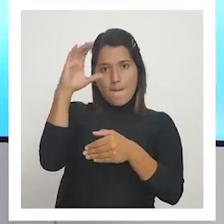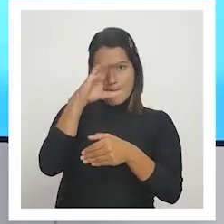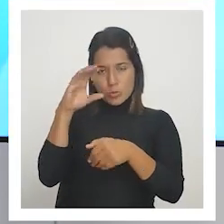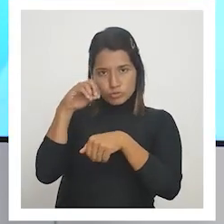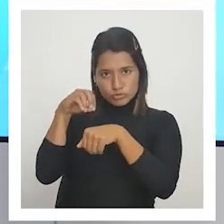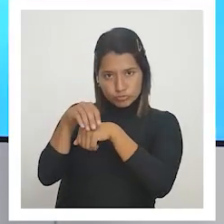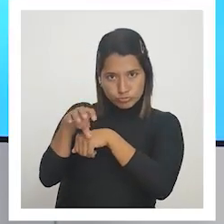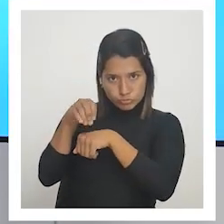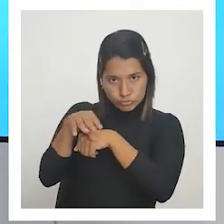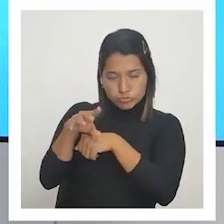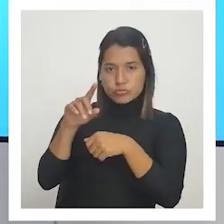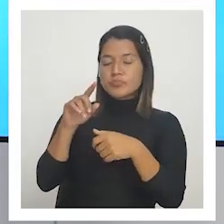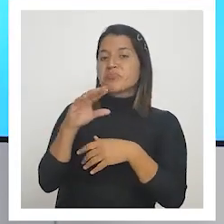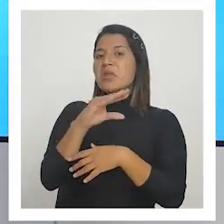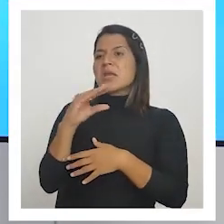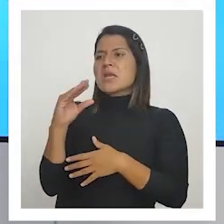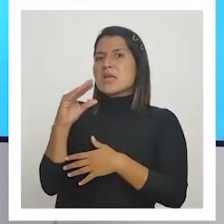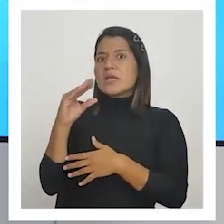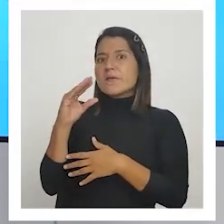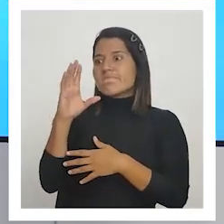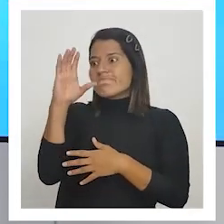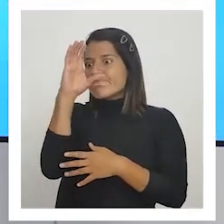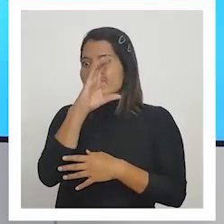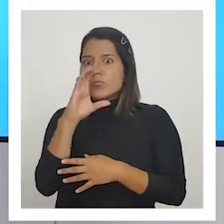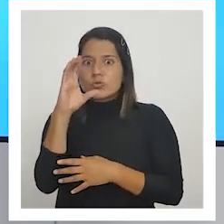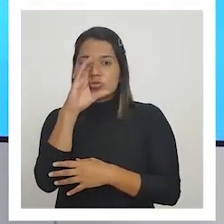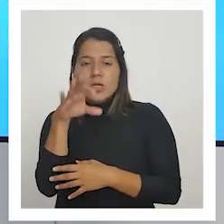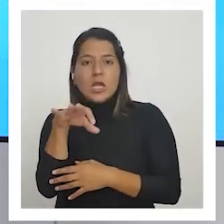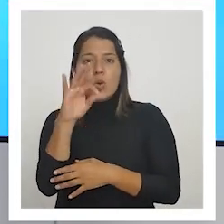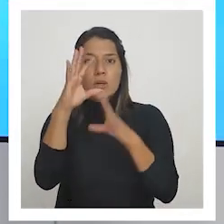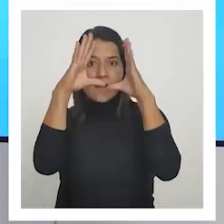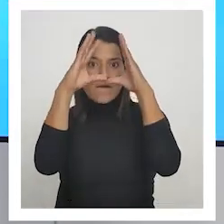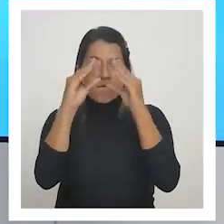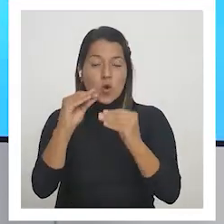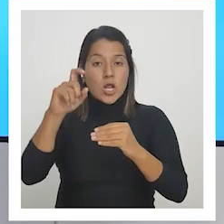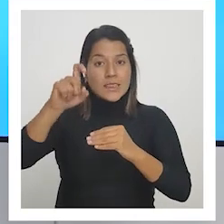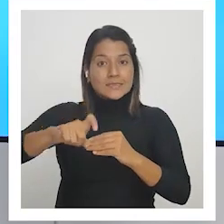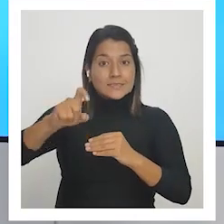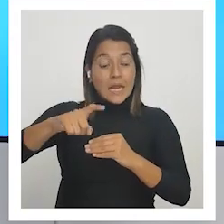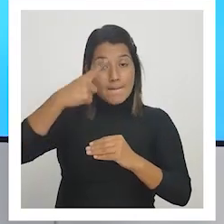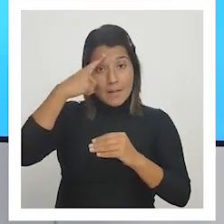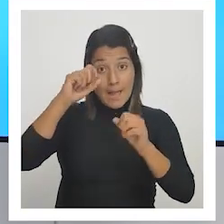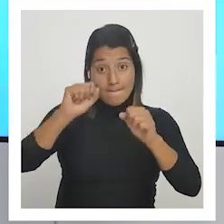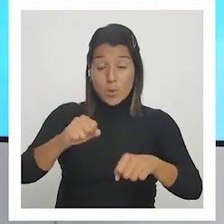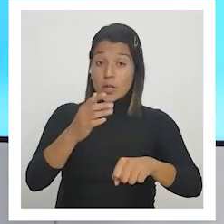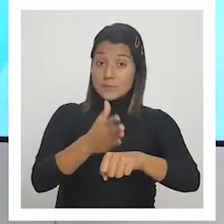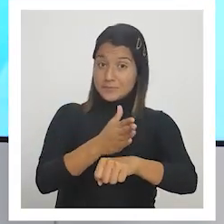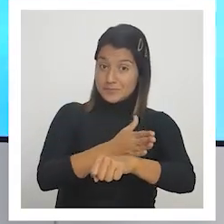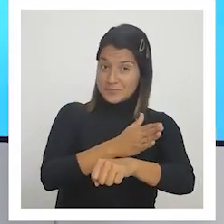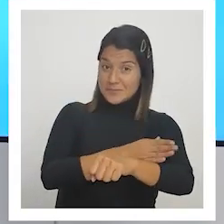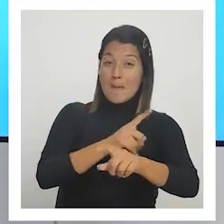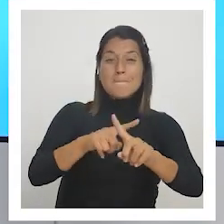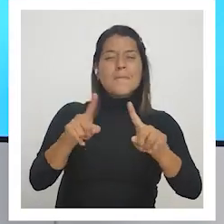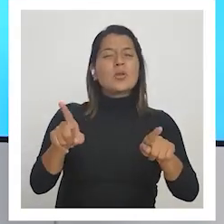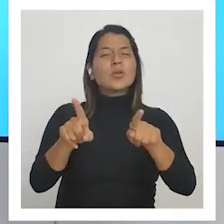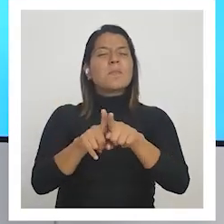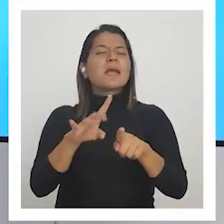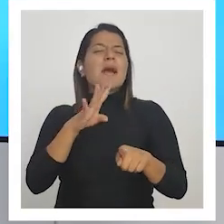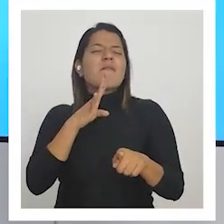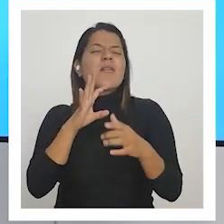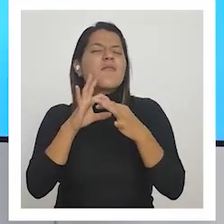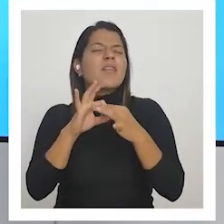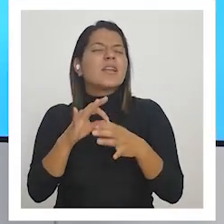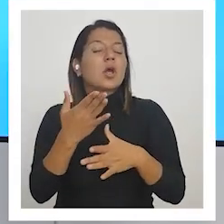encuentren toda la información necesaria para crecer. Pero también vamos a hablar de trabas que se le